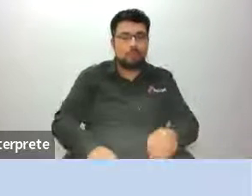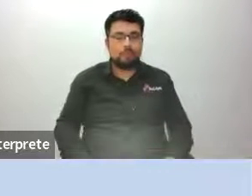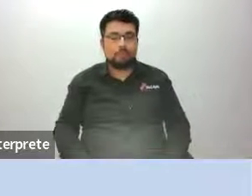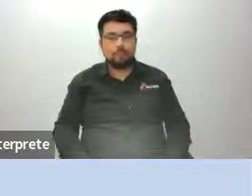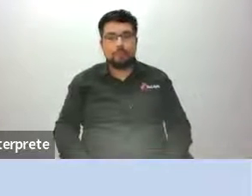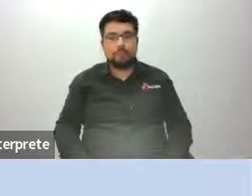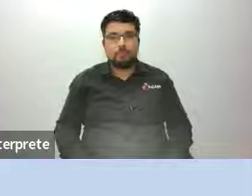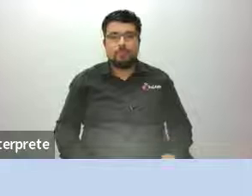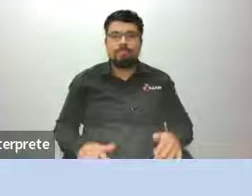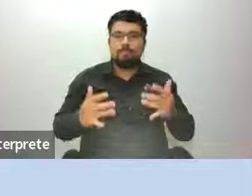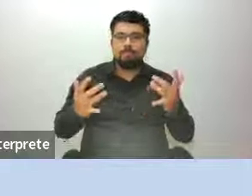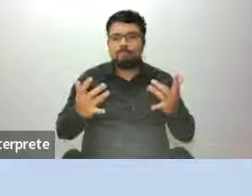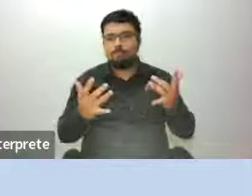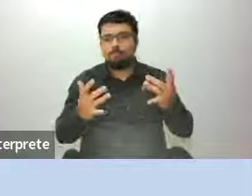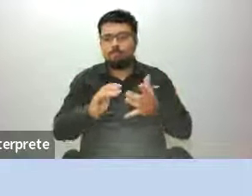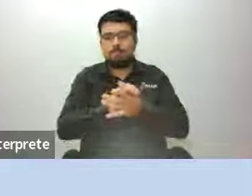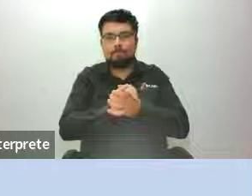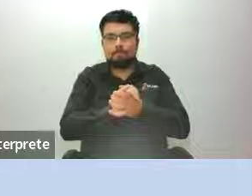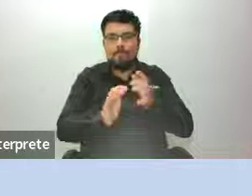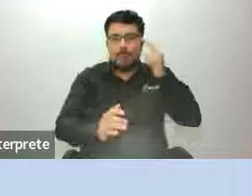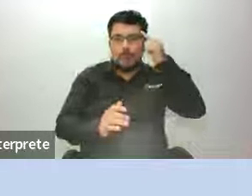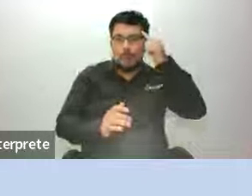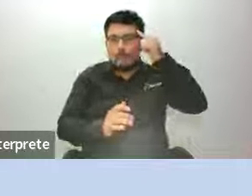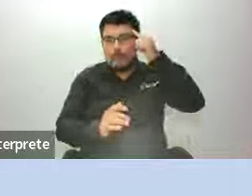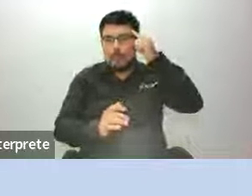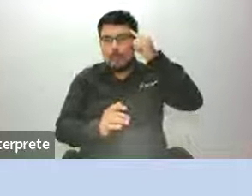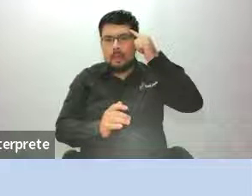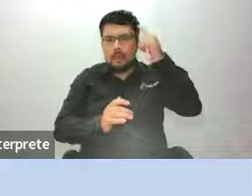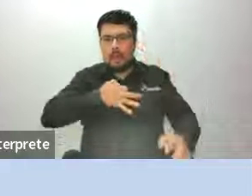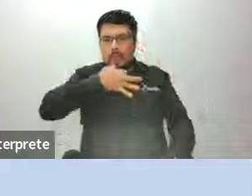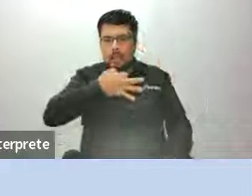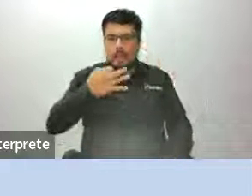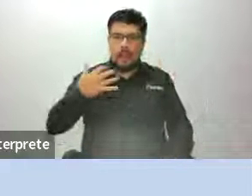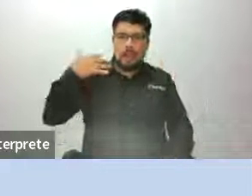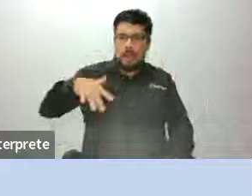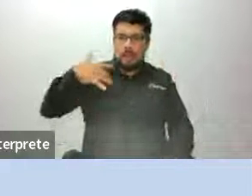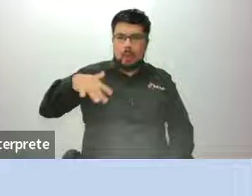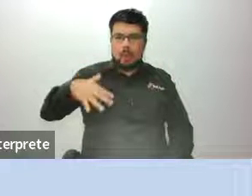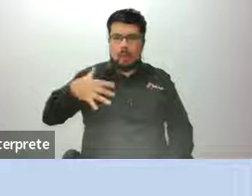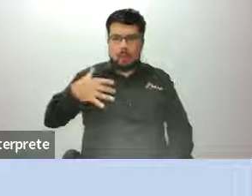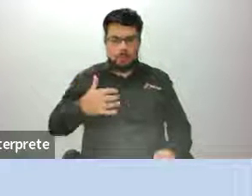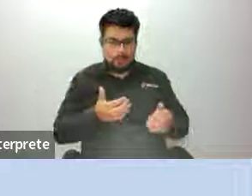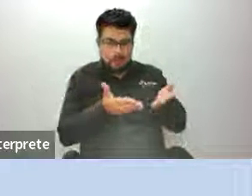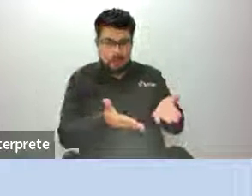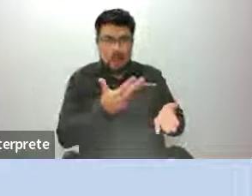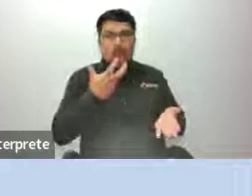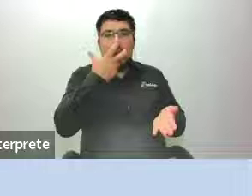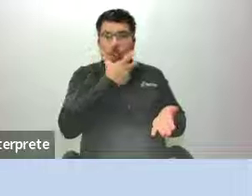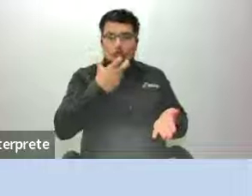es pensar y dar cuenta de la importancia que tiene el lenguaje en la vida